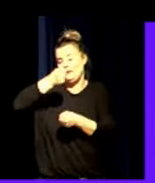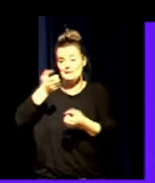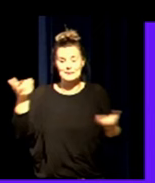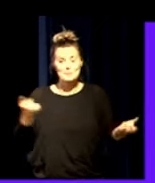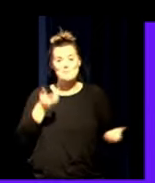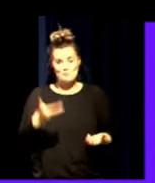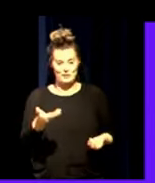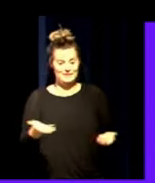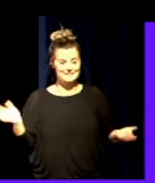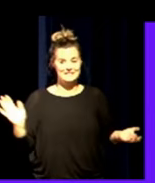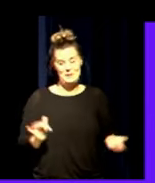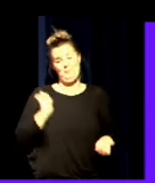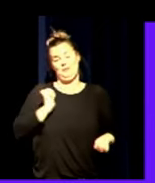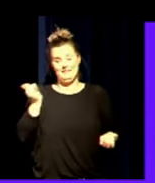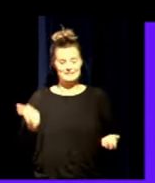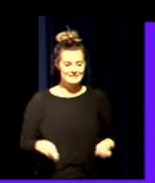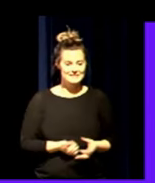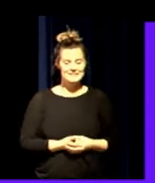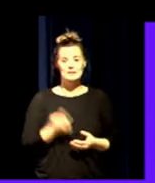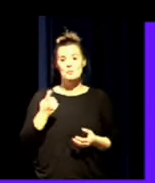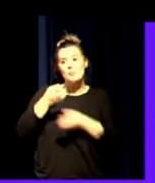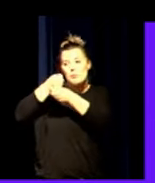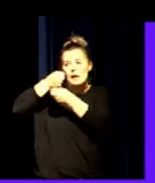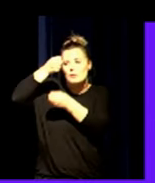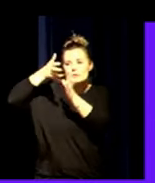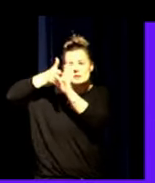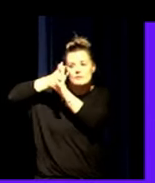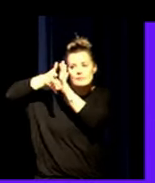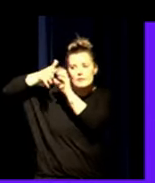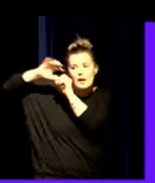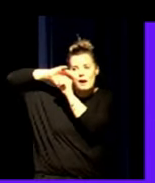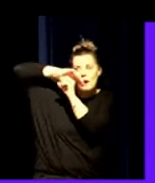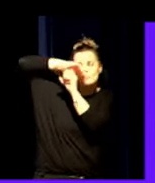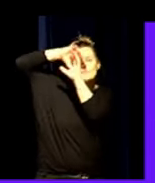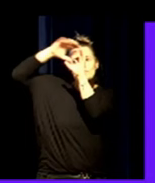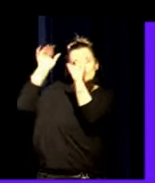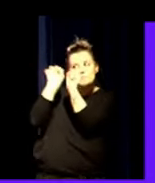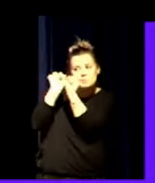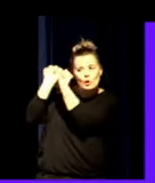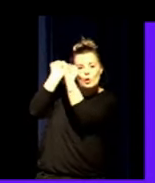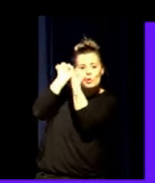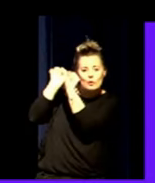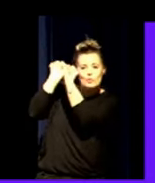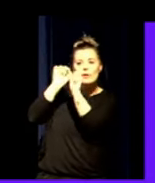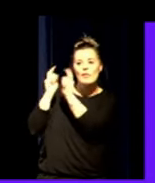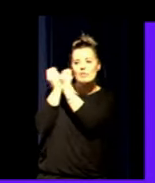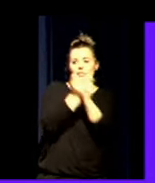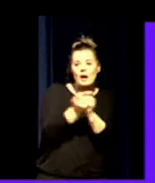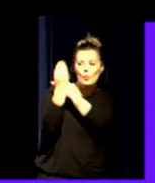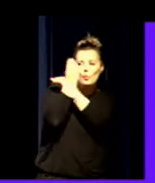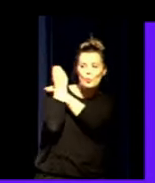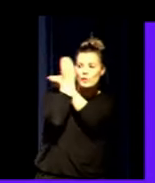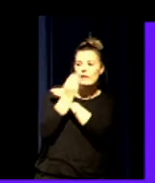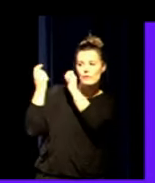muy importante, ¿no? Un paraguas que acoja, ¿no? Un paraguas que que proporcione cuidados, que